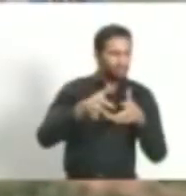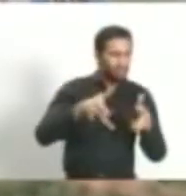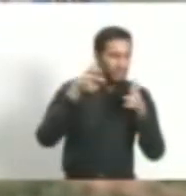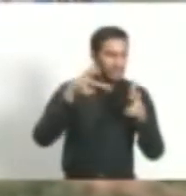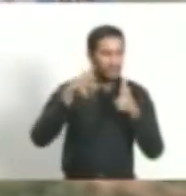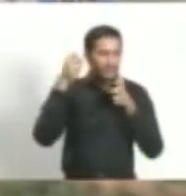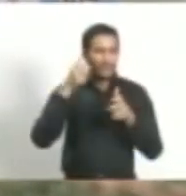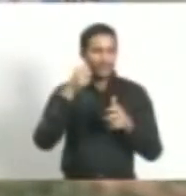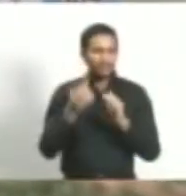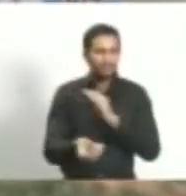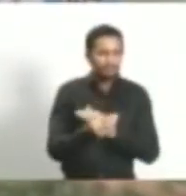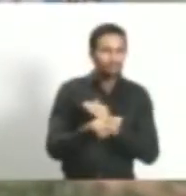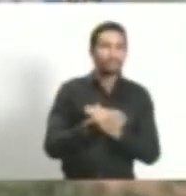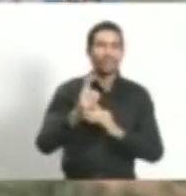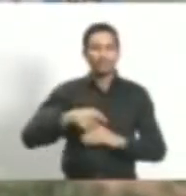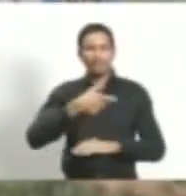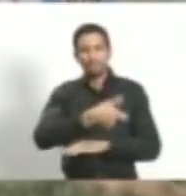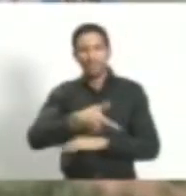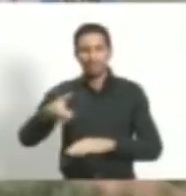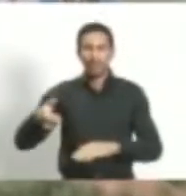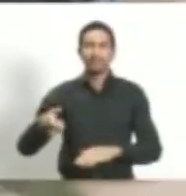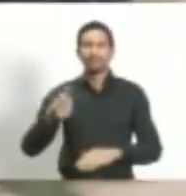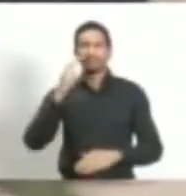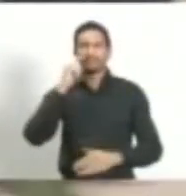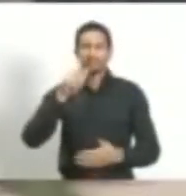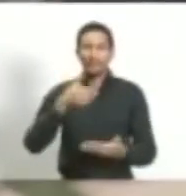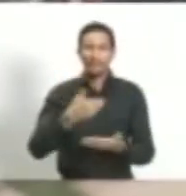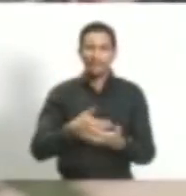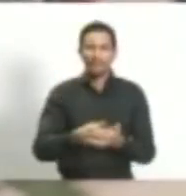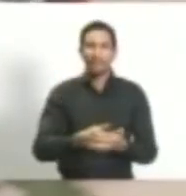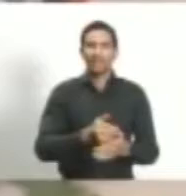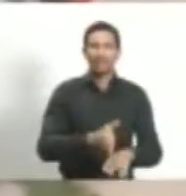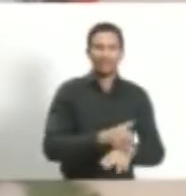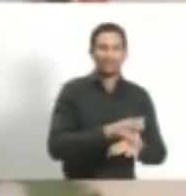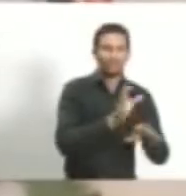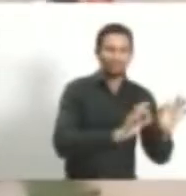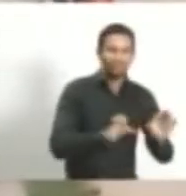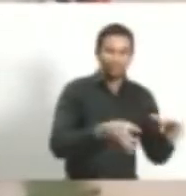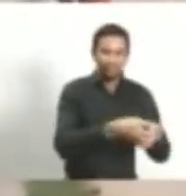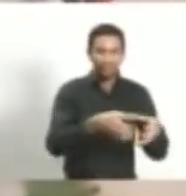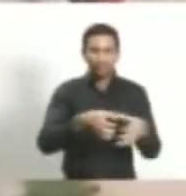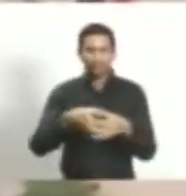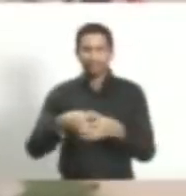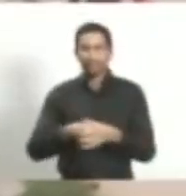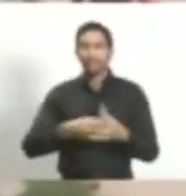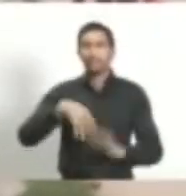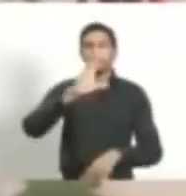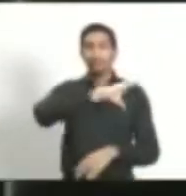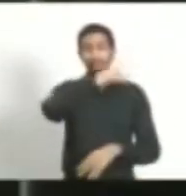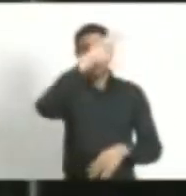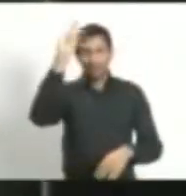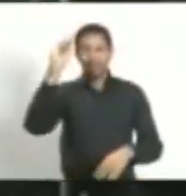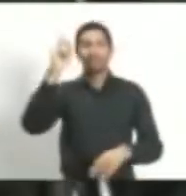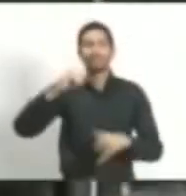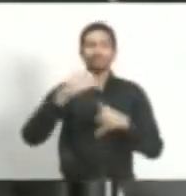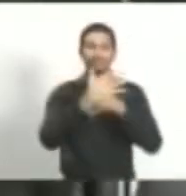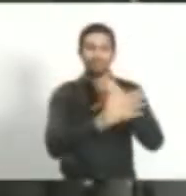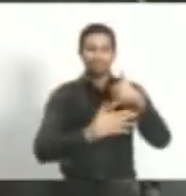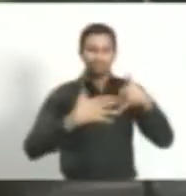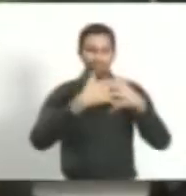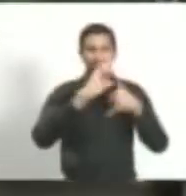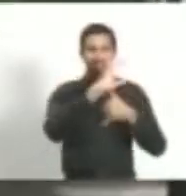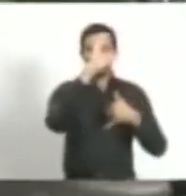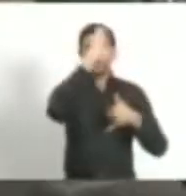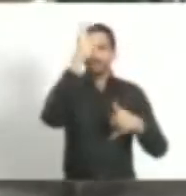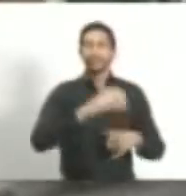Cúcuta, evidencian el control de esta organización delictiva en toda esta zona de la región Caribe y en gran parte del país. Según informes de